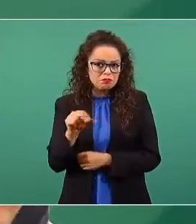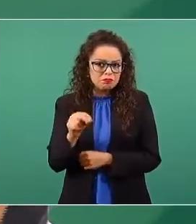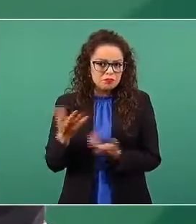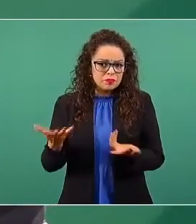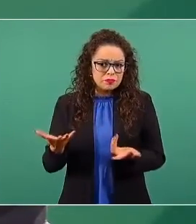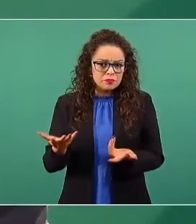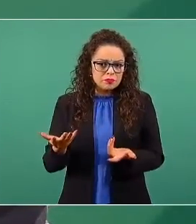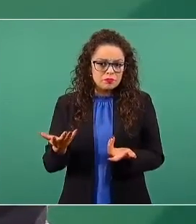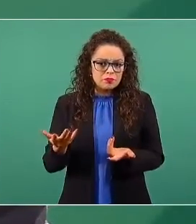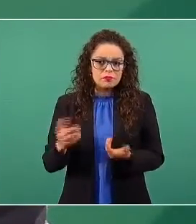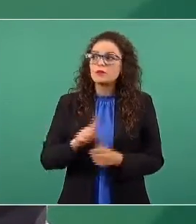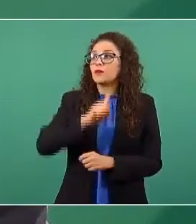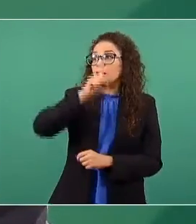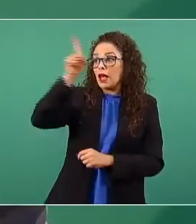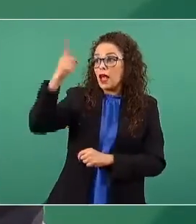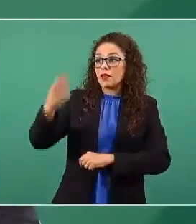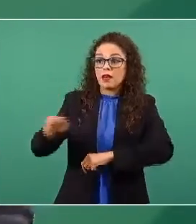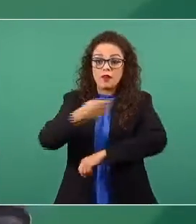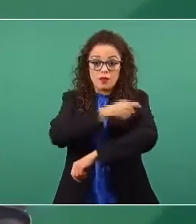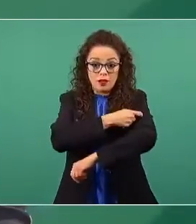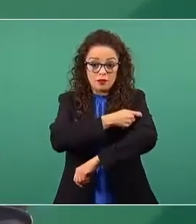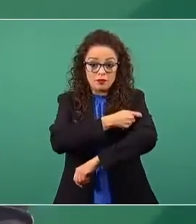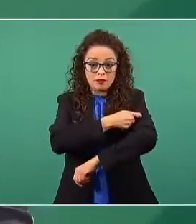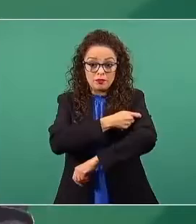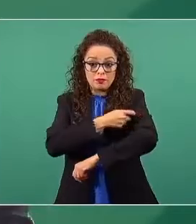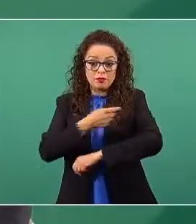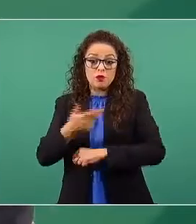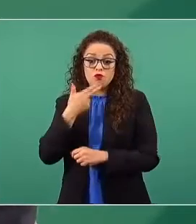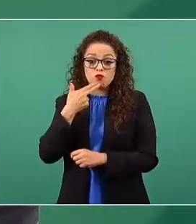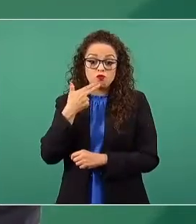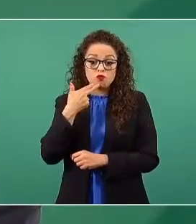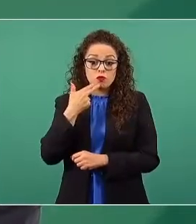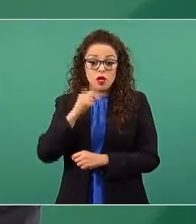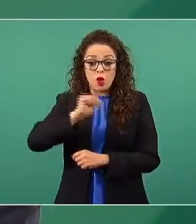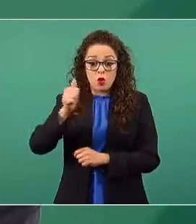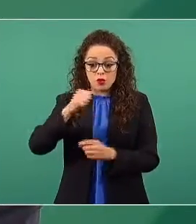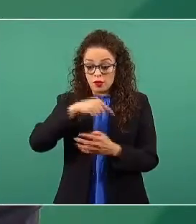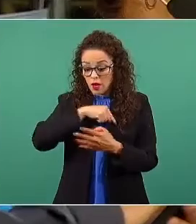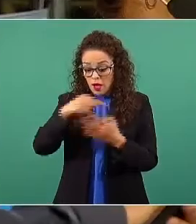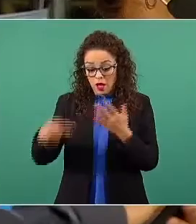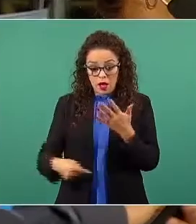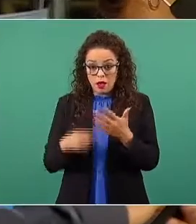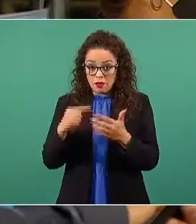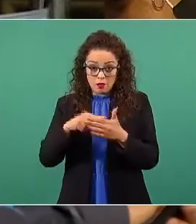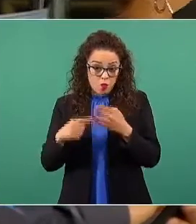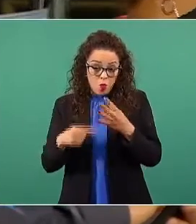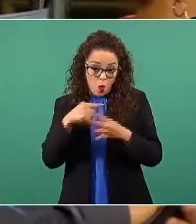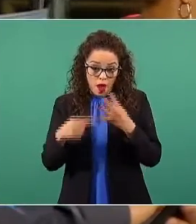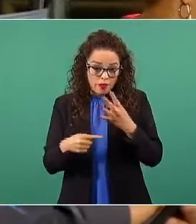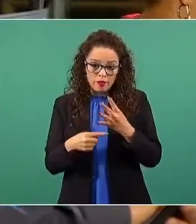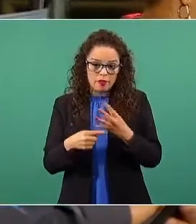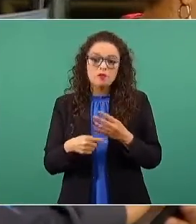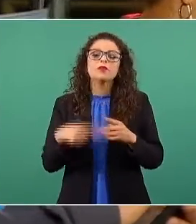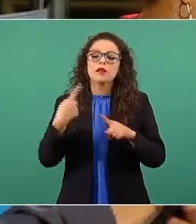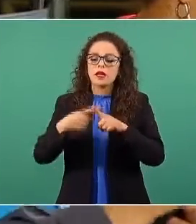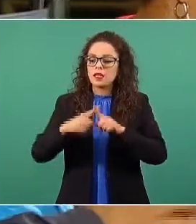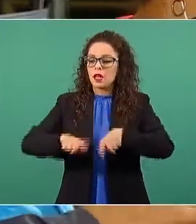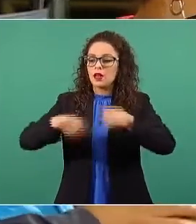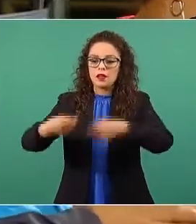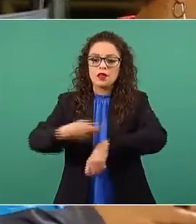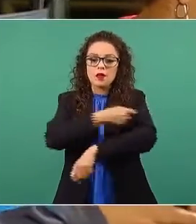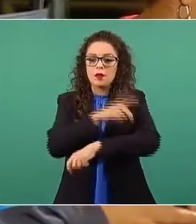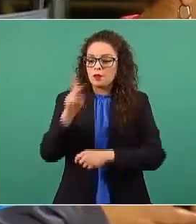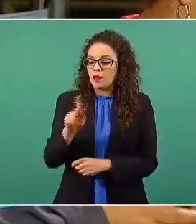de que alguien que se vacunó en Estados Unidos haya usado cualquiera de las otras 4. Quien se vacunó con Pfizer en